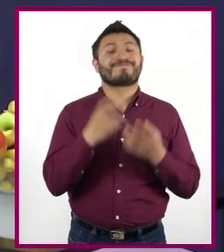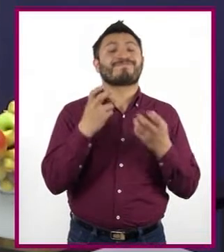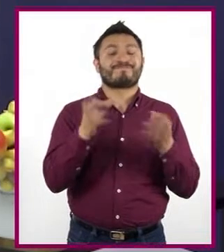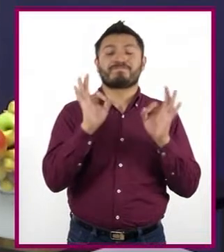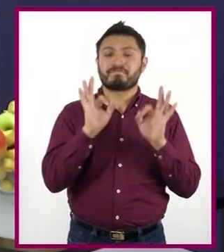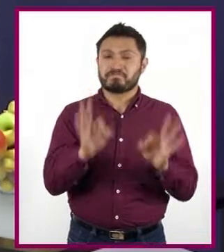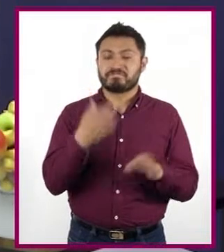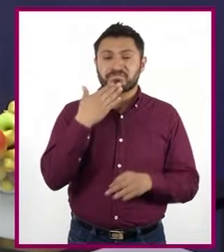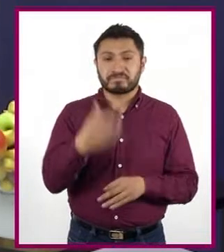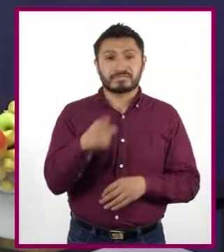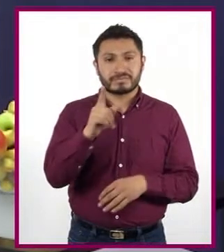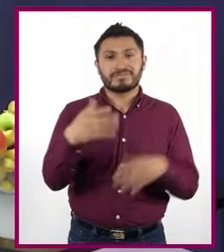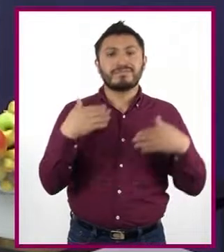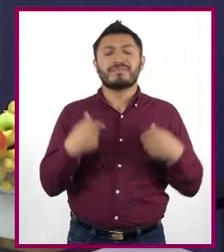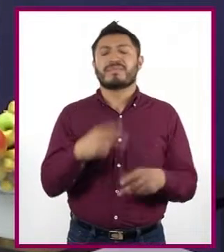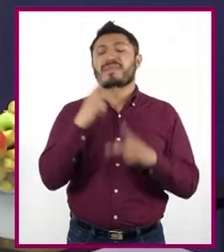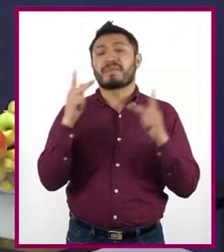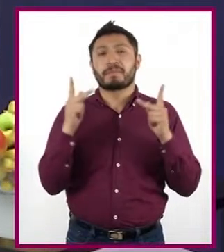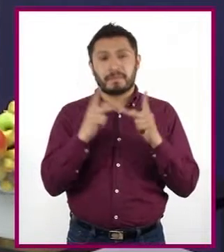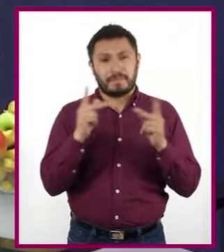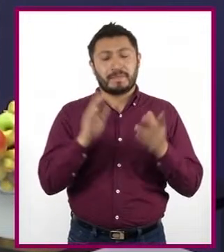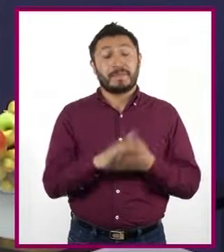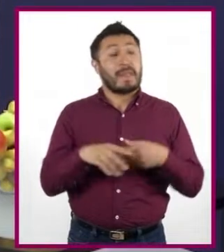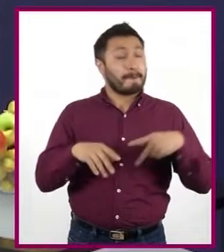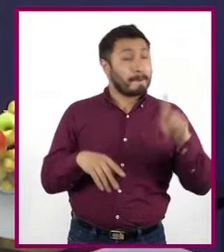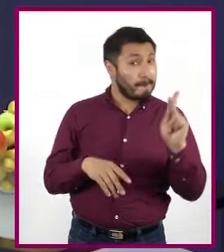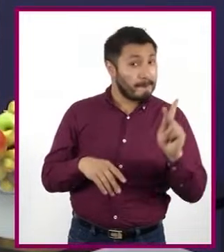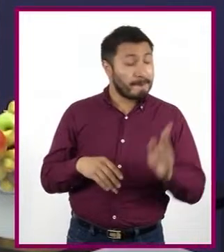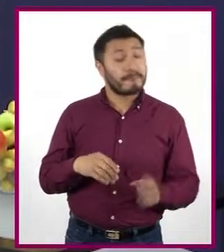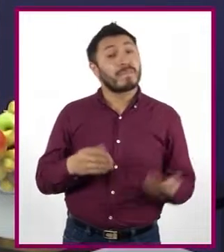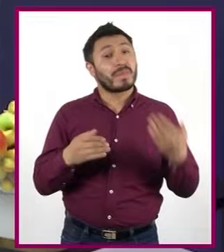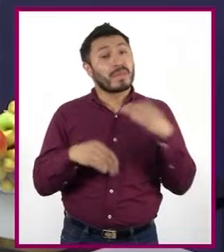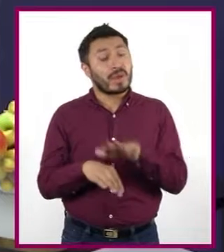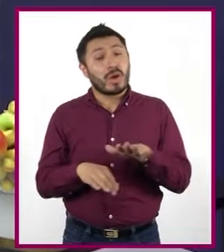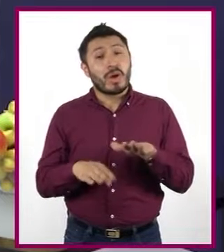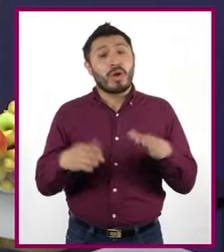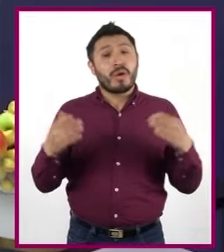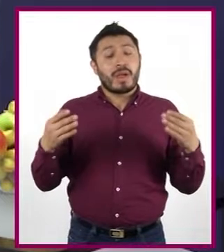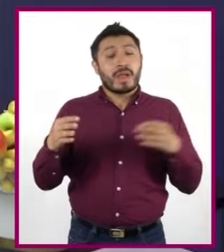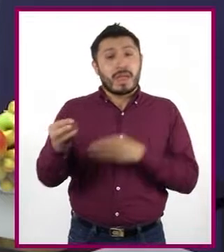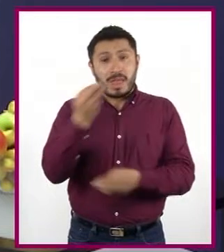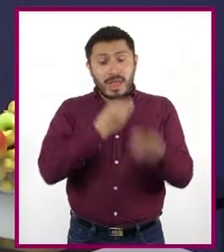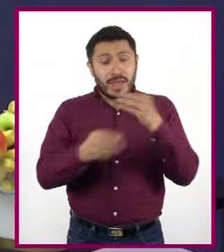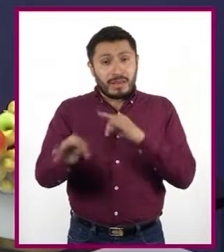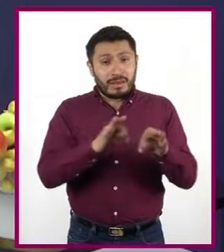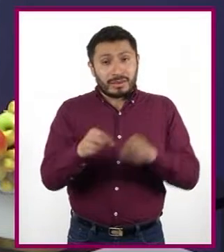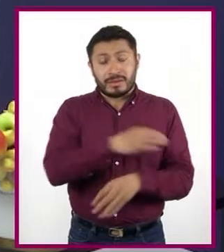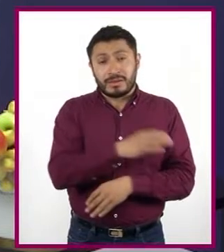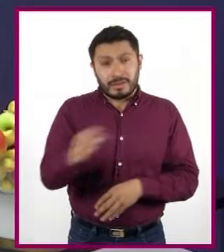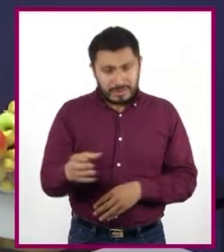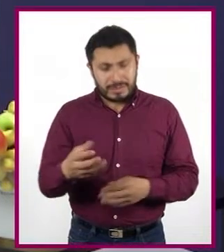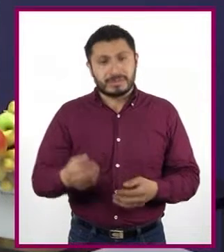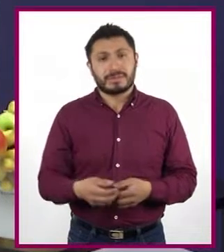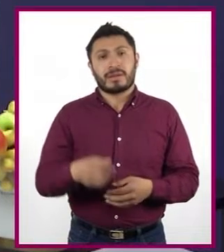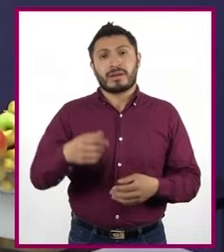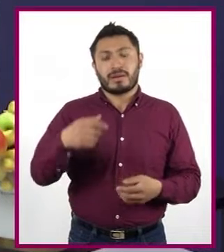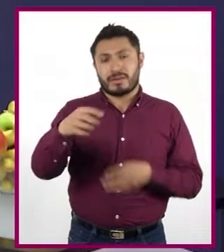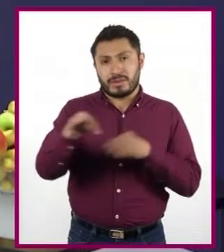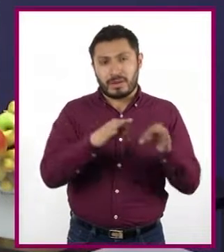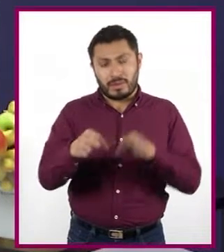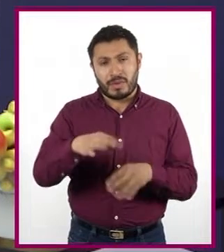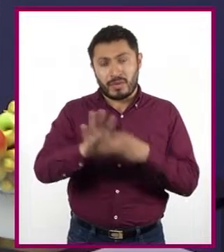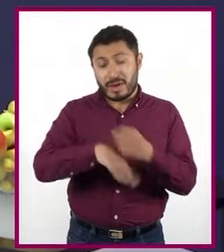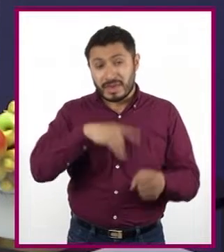Excelente. Lo has entendido perfecto. Pero en cuanto a la producción de alimentos, la agricultura, la ganadería y